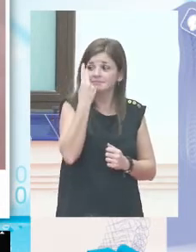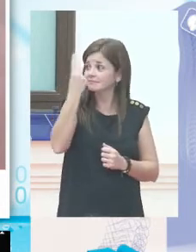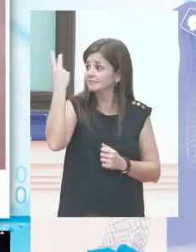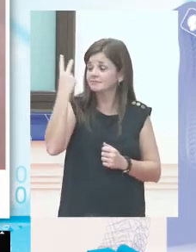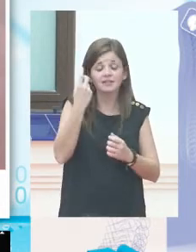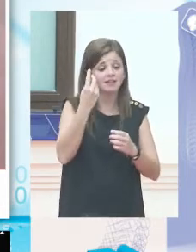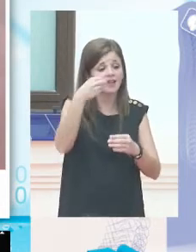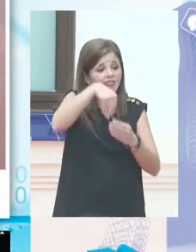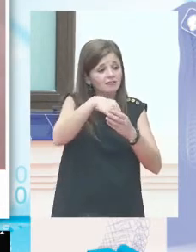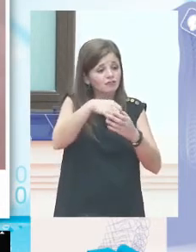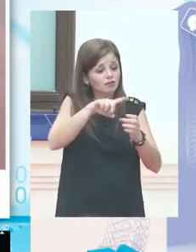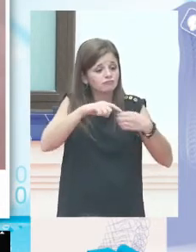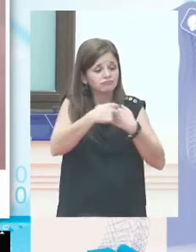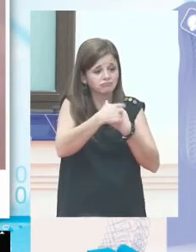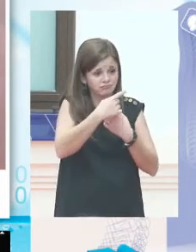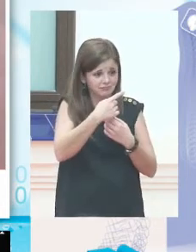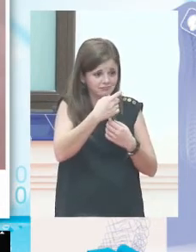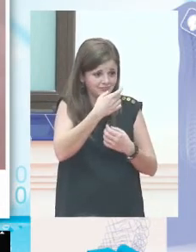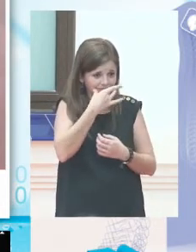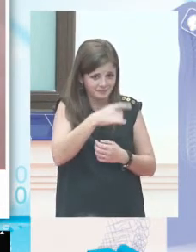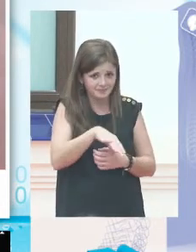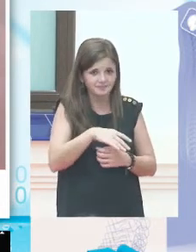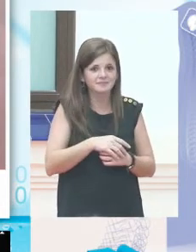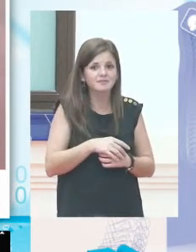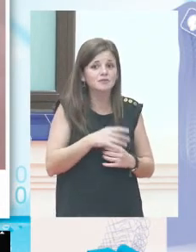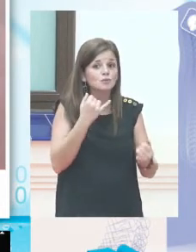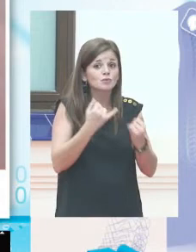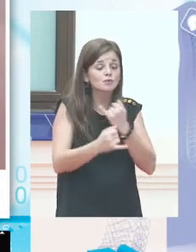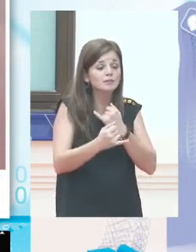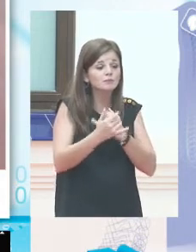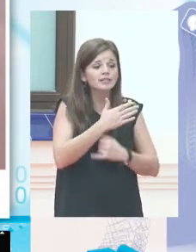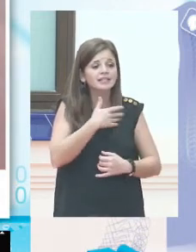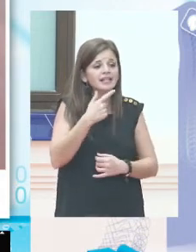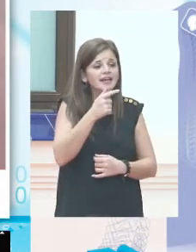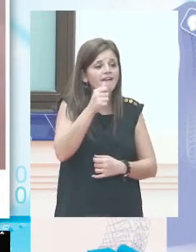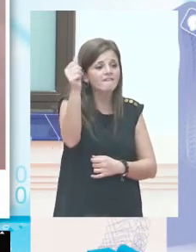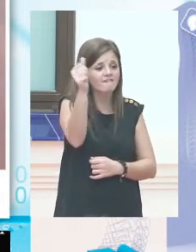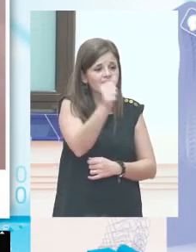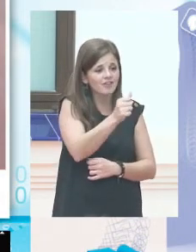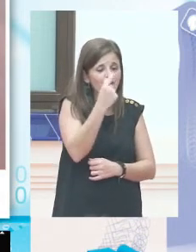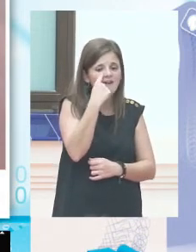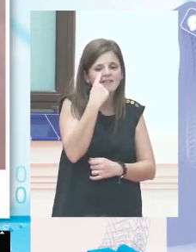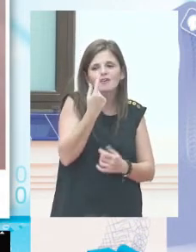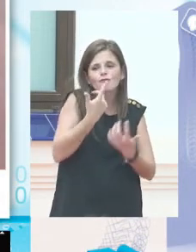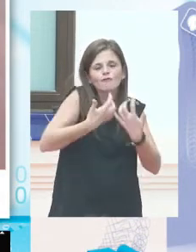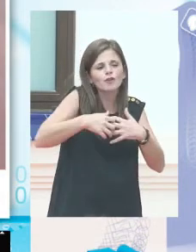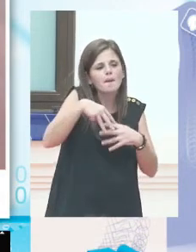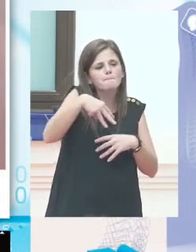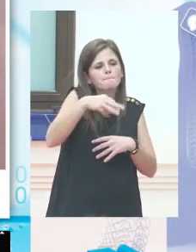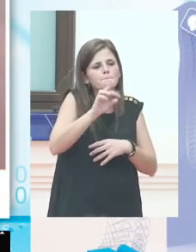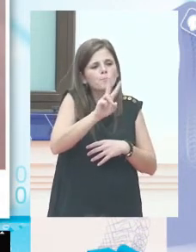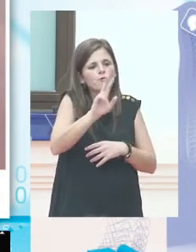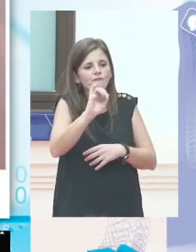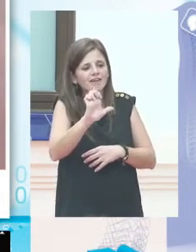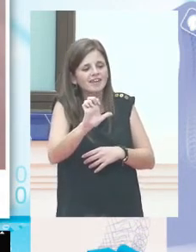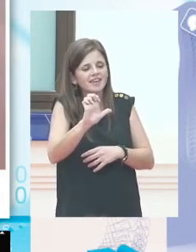y para finalizar me gustaría enseñaros un vídeo de cómo funciona MobiCloud. Lo primero que vamos a ver